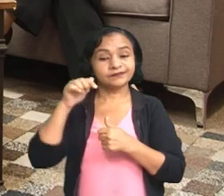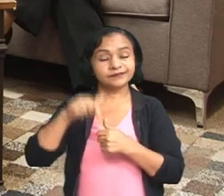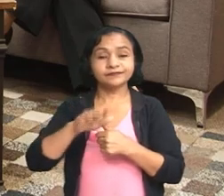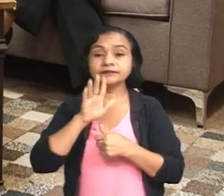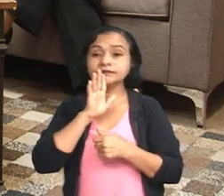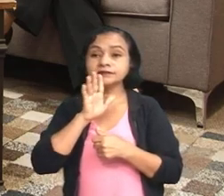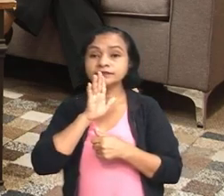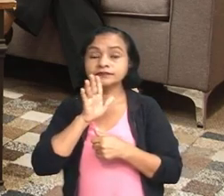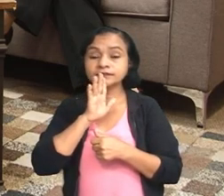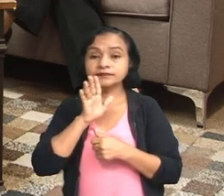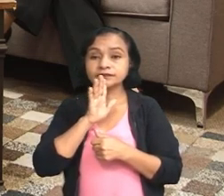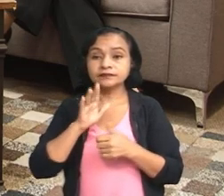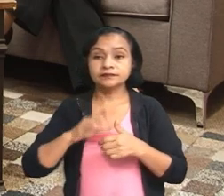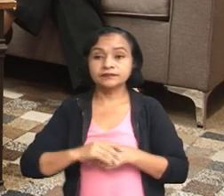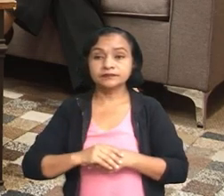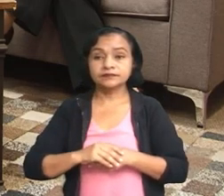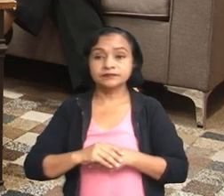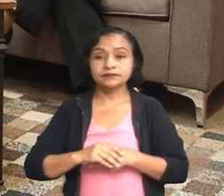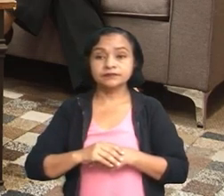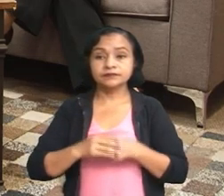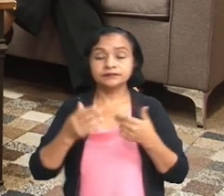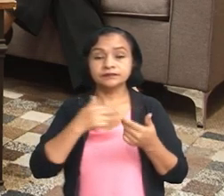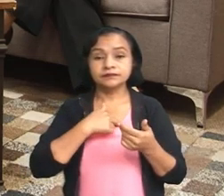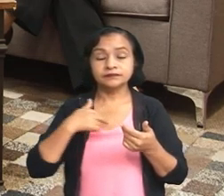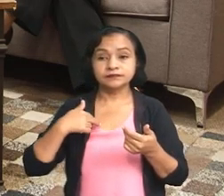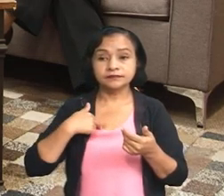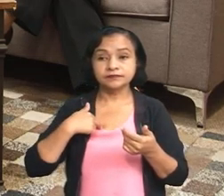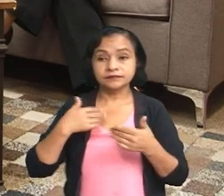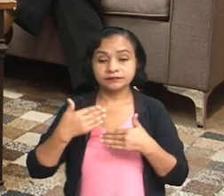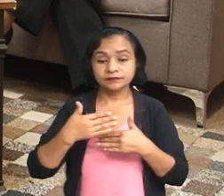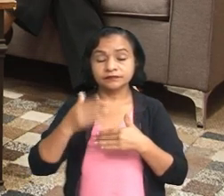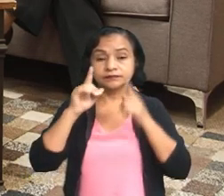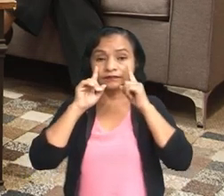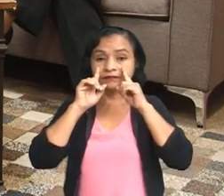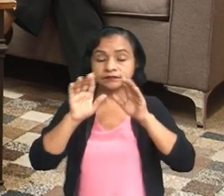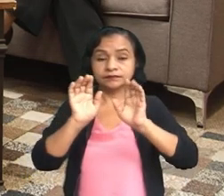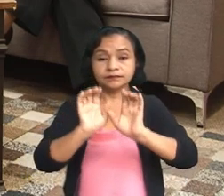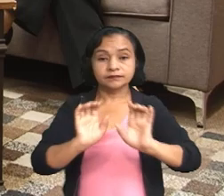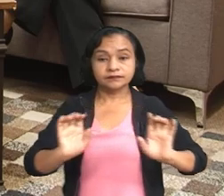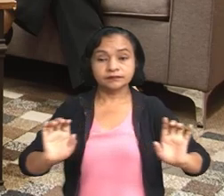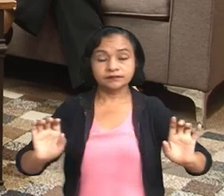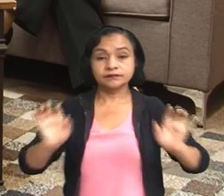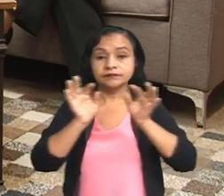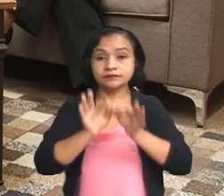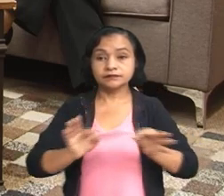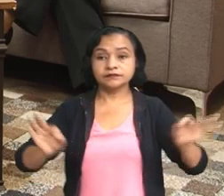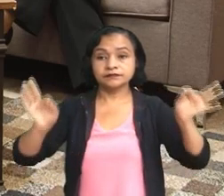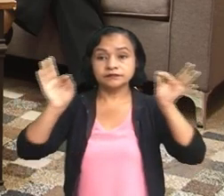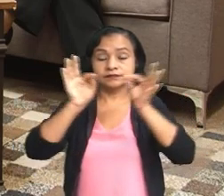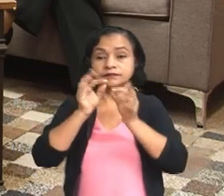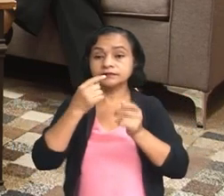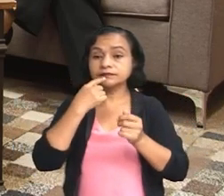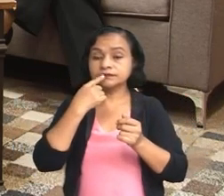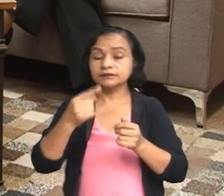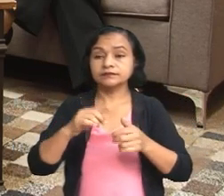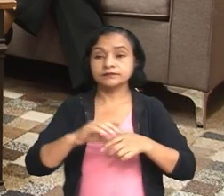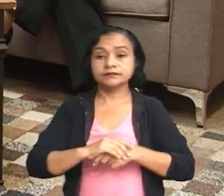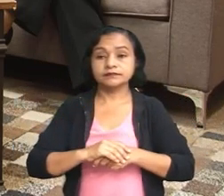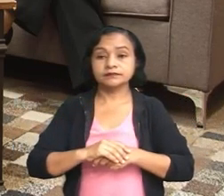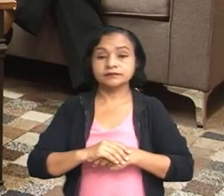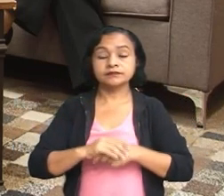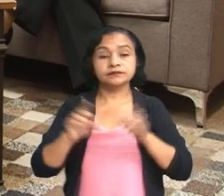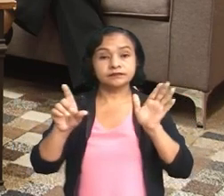hablando sobre lo que estamos haciendo para proteger a la niñez, es importante aclarar que si